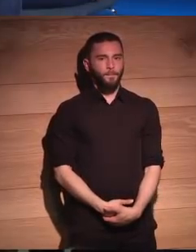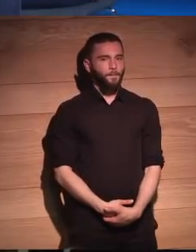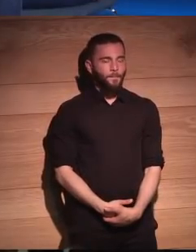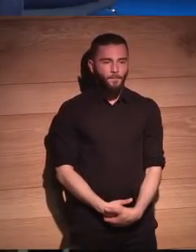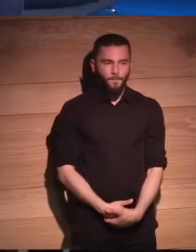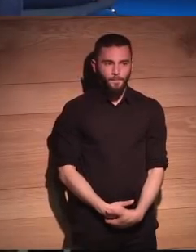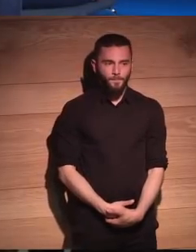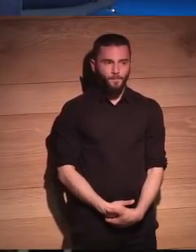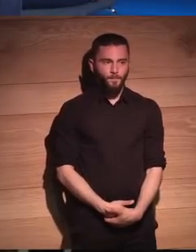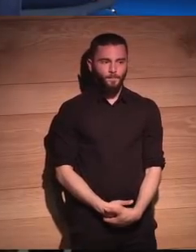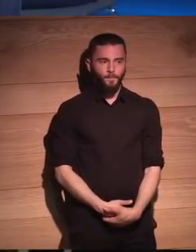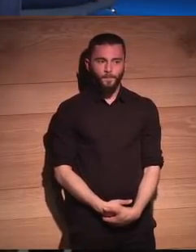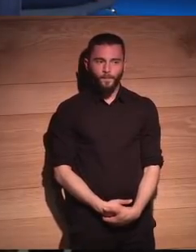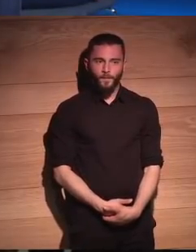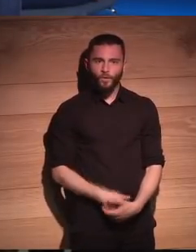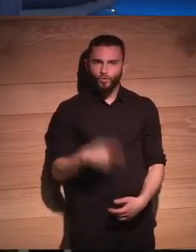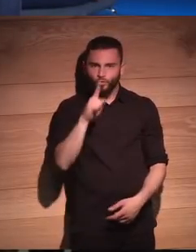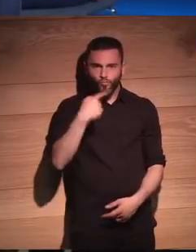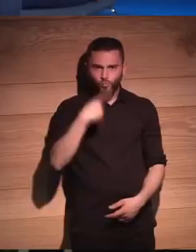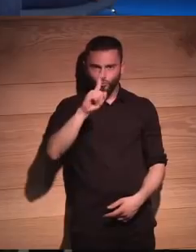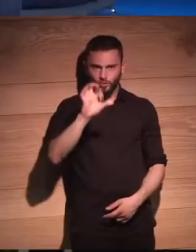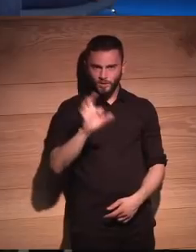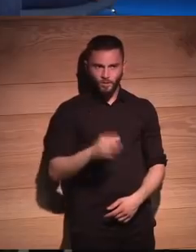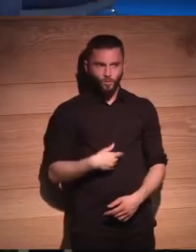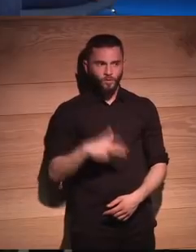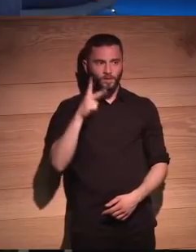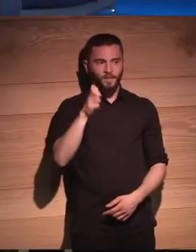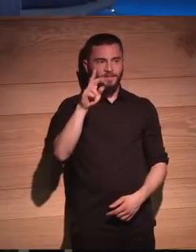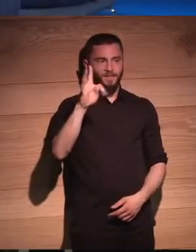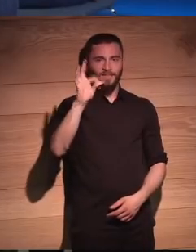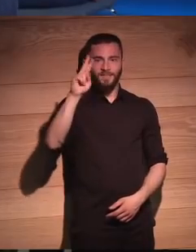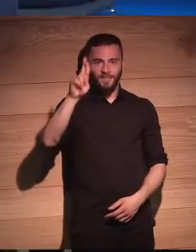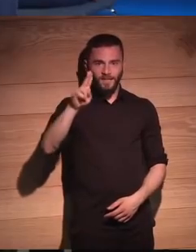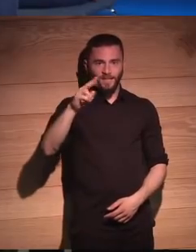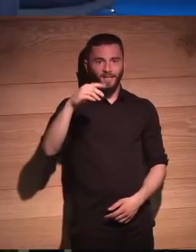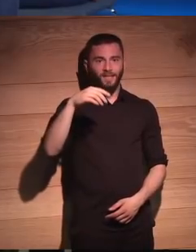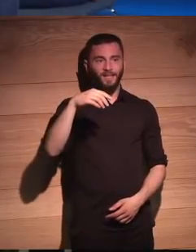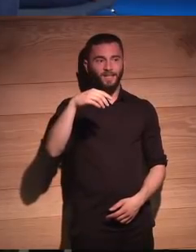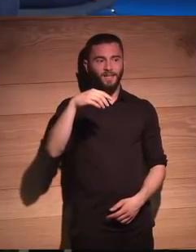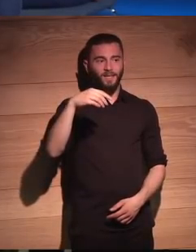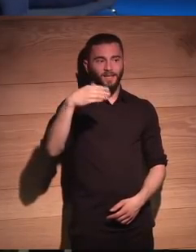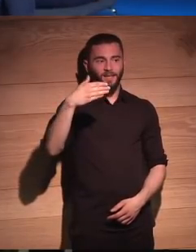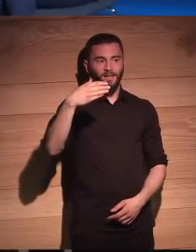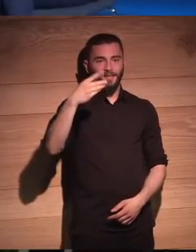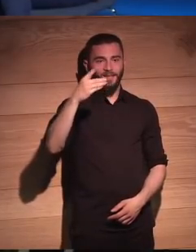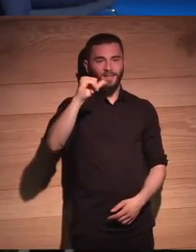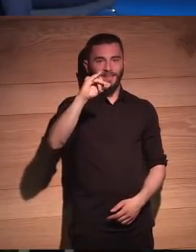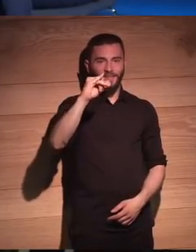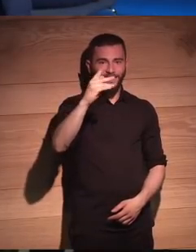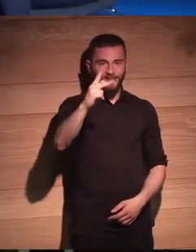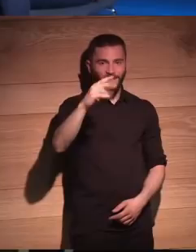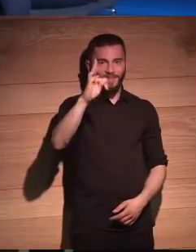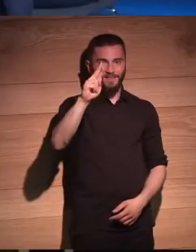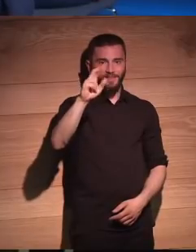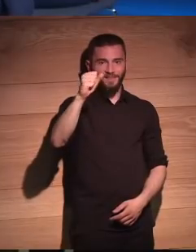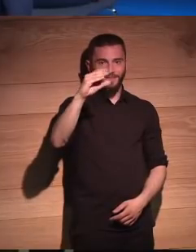Caray. Yo solo decir que, un segundo, ¿sí? Que lo de Chester Gould y Dick Tracy ha sido verdaderamente importante el que nos recordara la